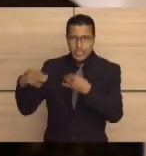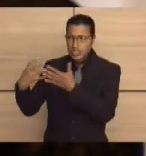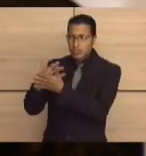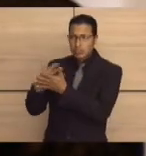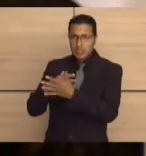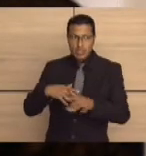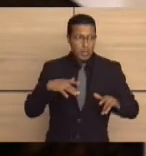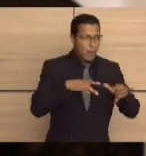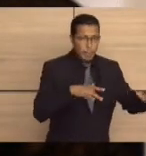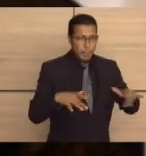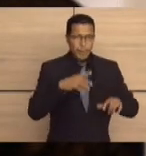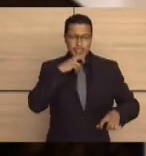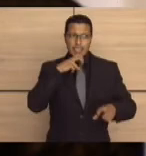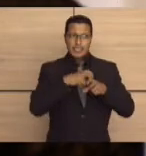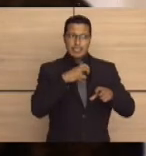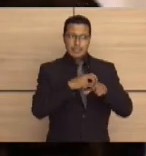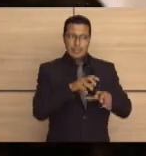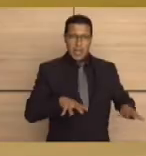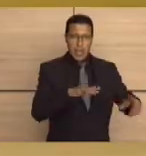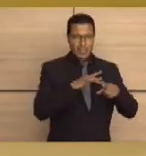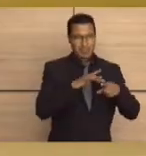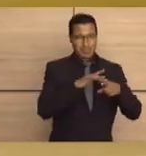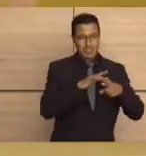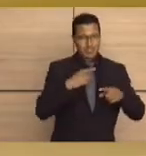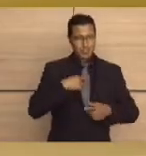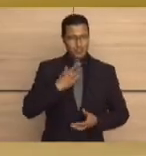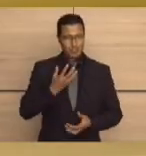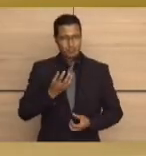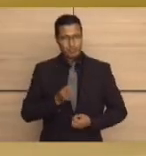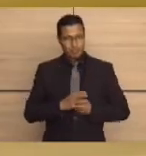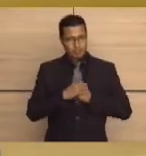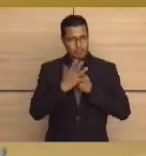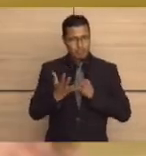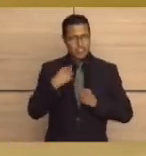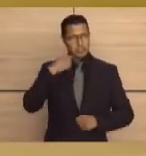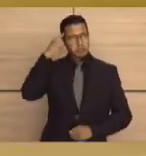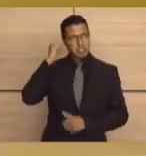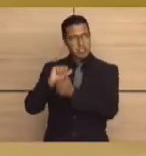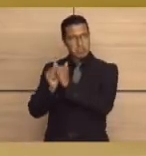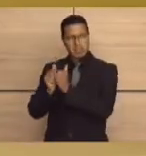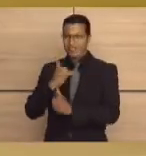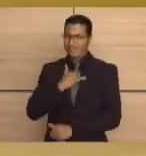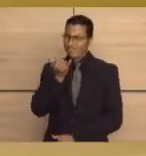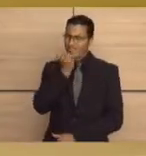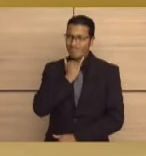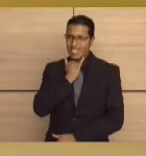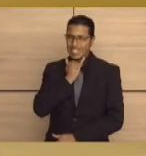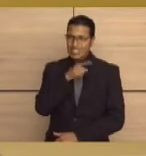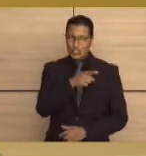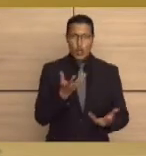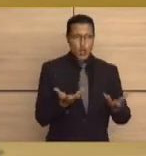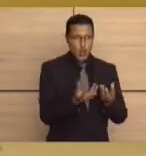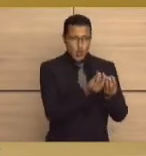compleja de aplicar. Y honestamente, yo creo que quizás me equivoqué de deporte, porque trabajar en equipo me cuesta un